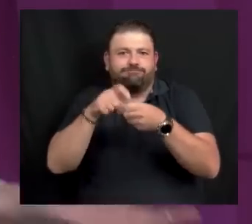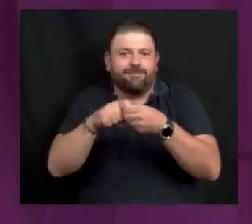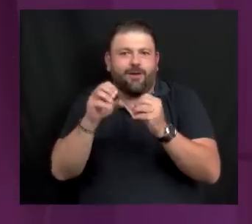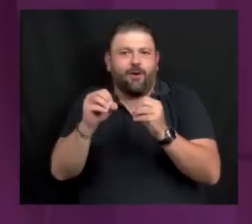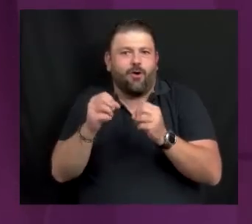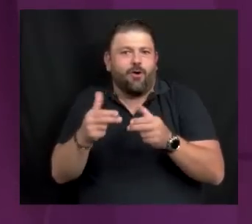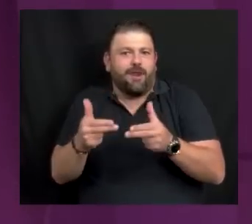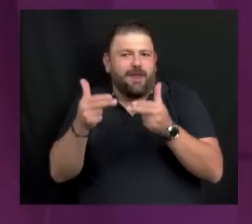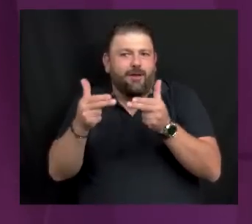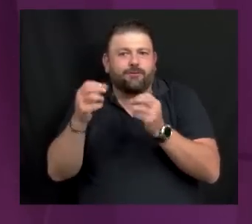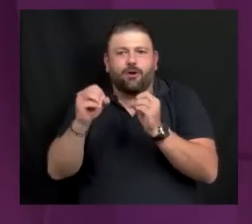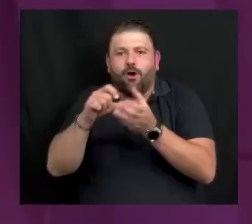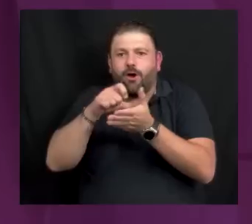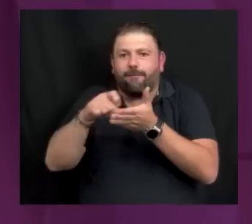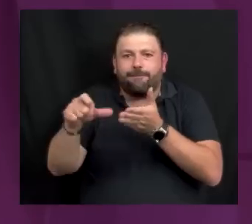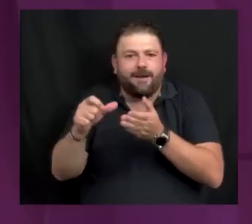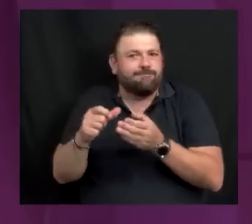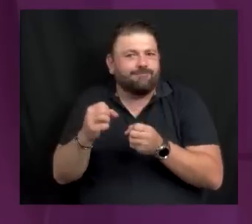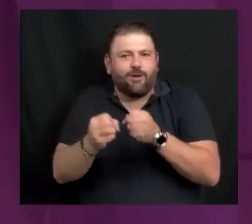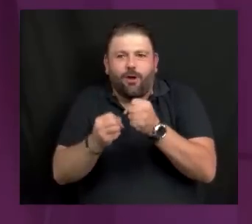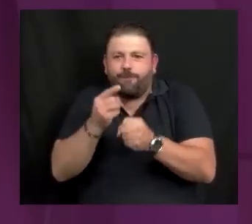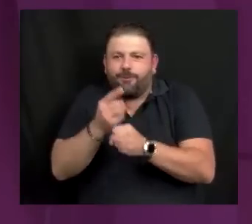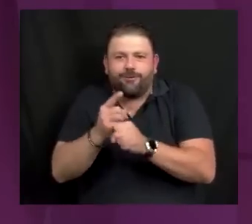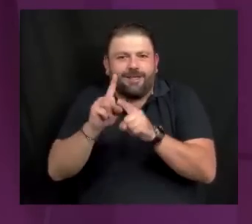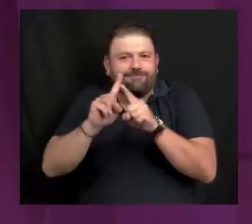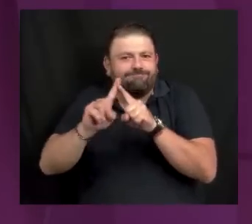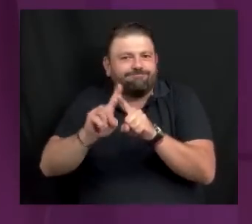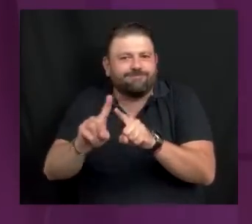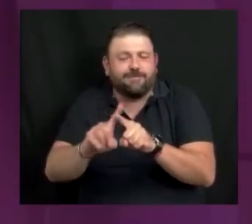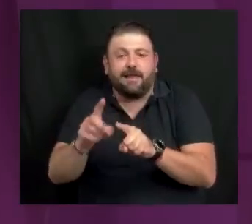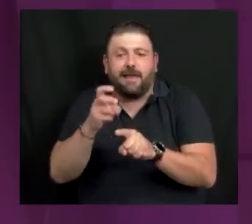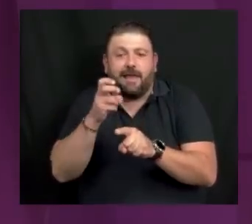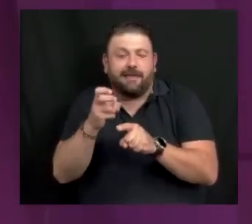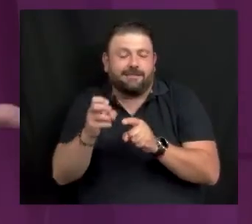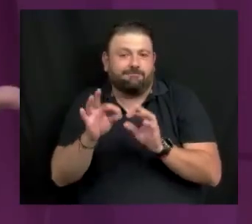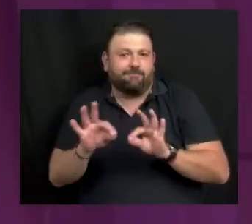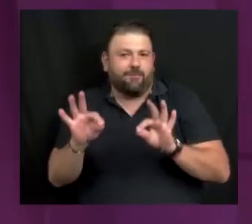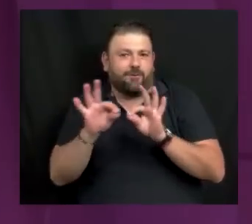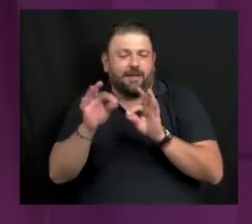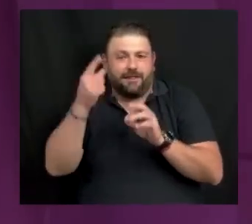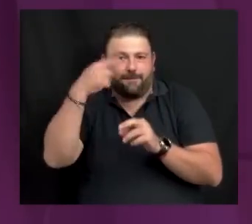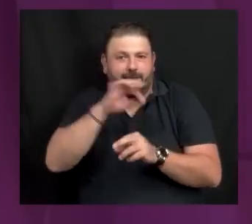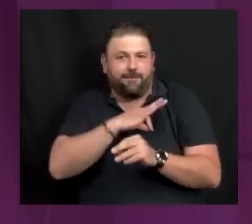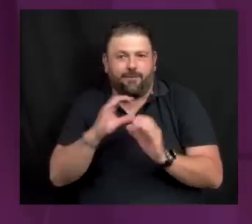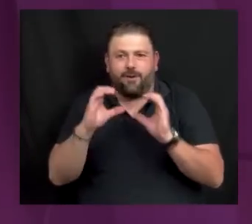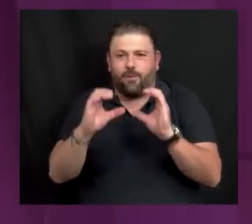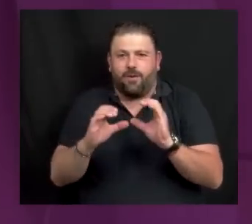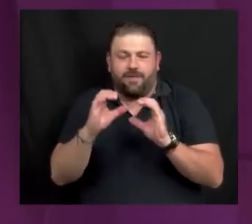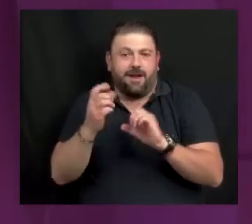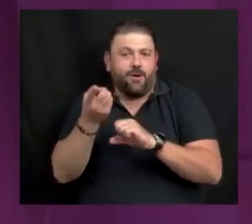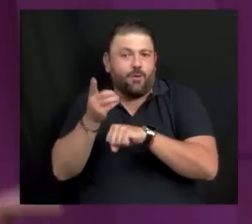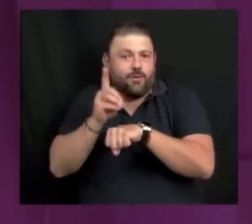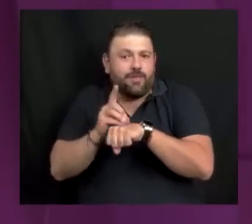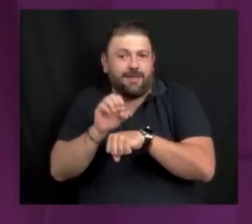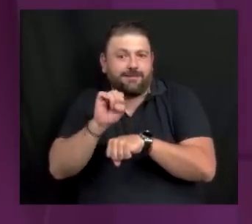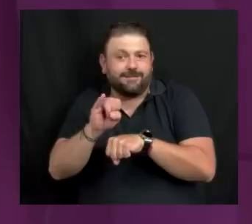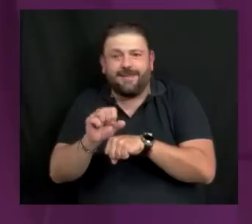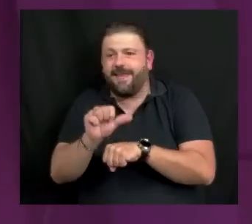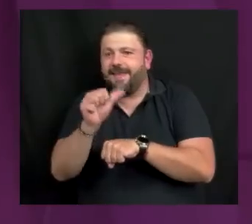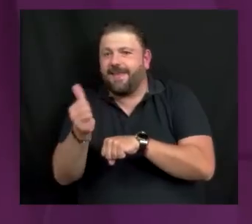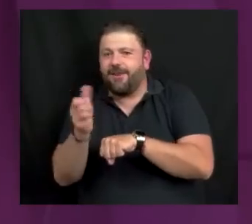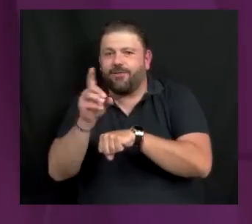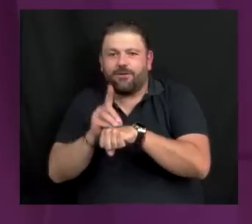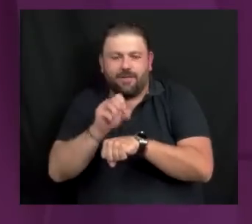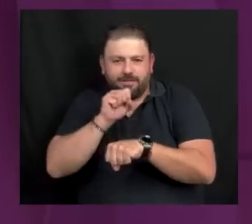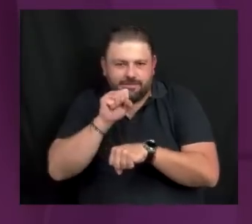negocio o a tomar la oportunidad o incluso a ser consciente de la importancia de cuidarse un día sí y el otro también. Así es que bueno, vamos